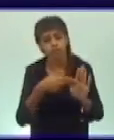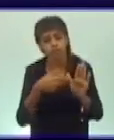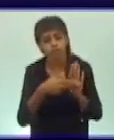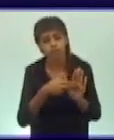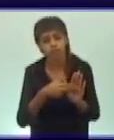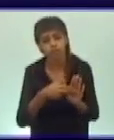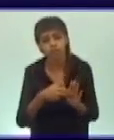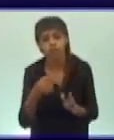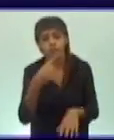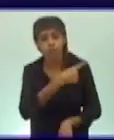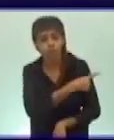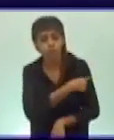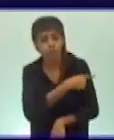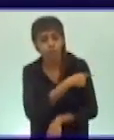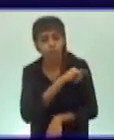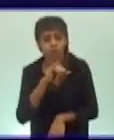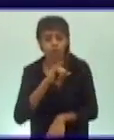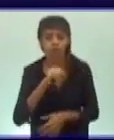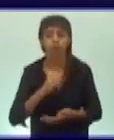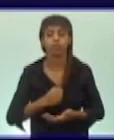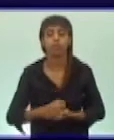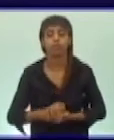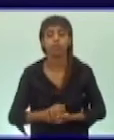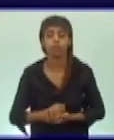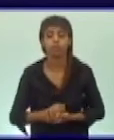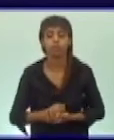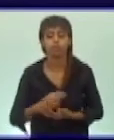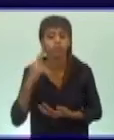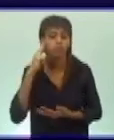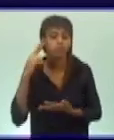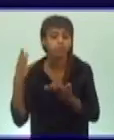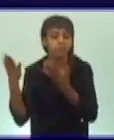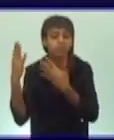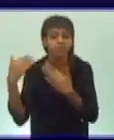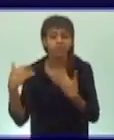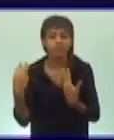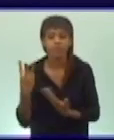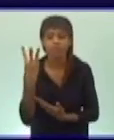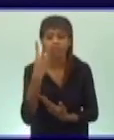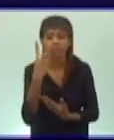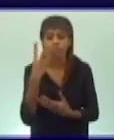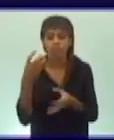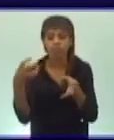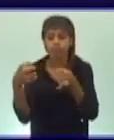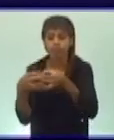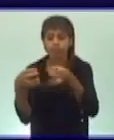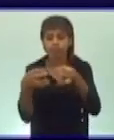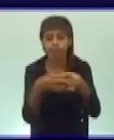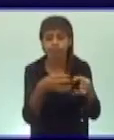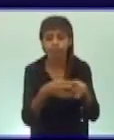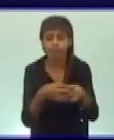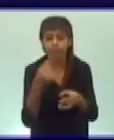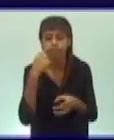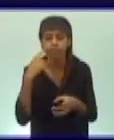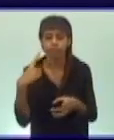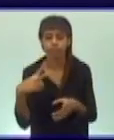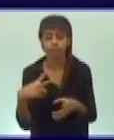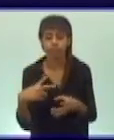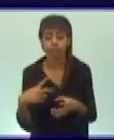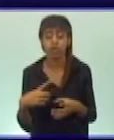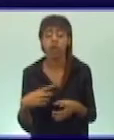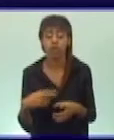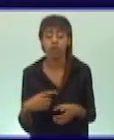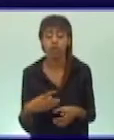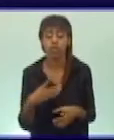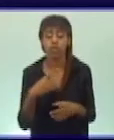en la educación primaria. Vamos entonces a recordar que existían tres organizaciones fundamentales: el Directorio